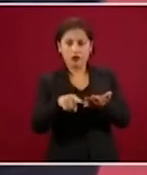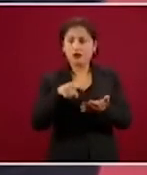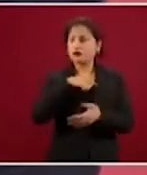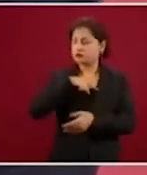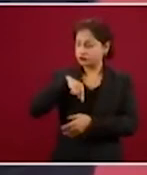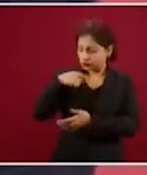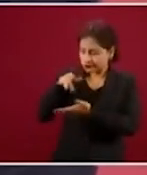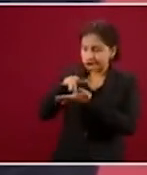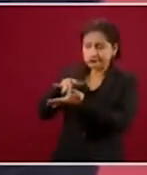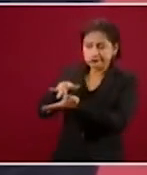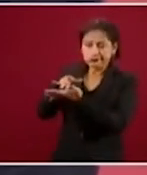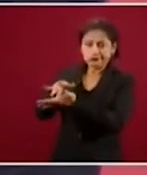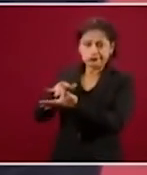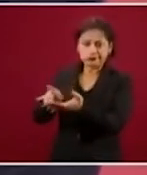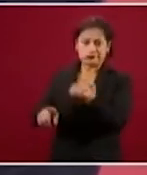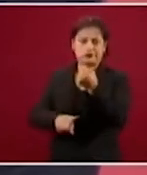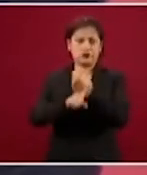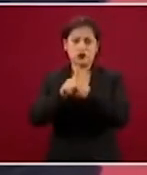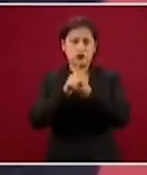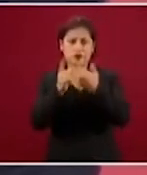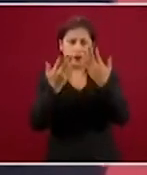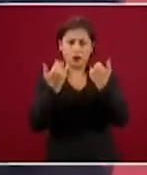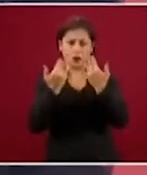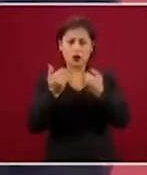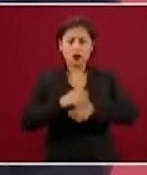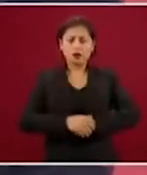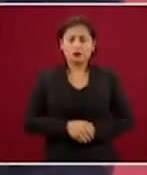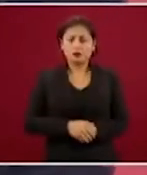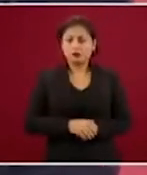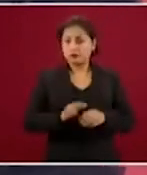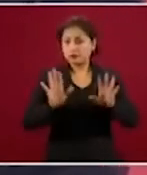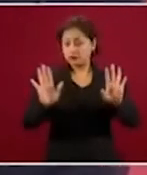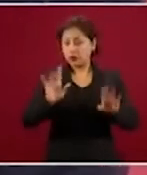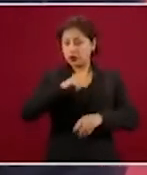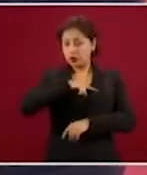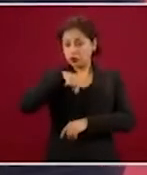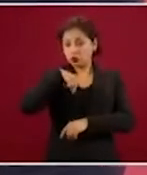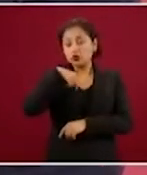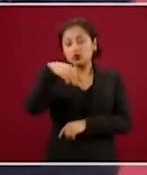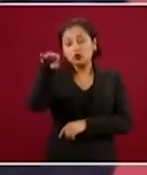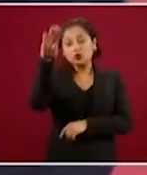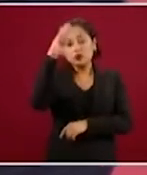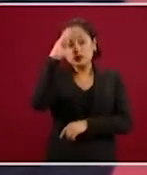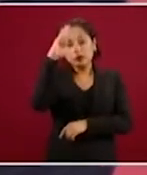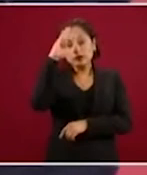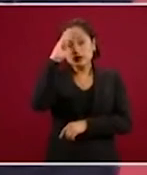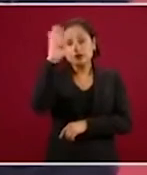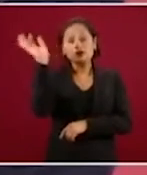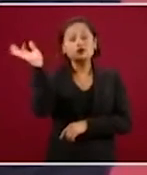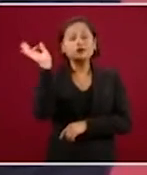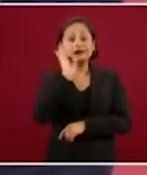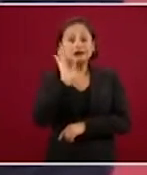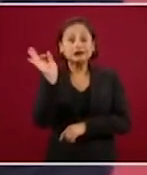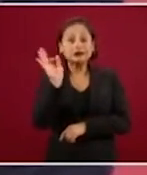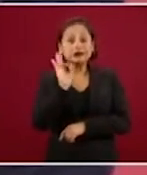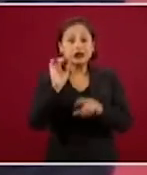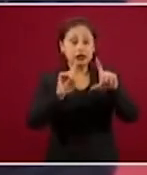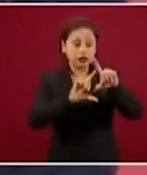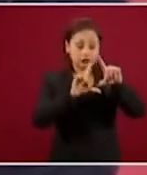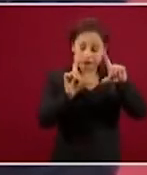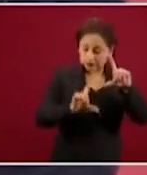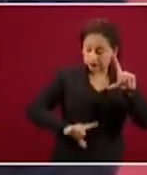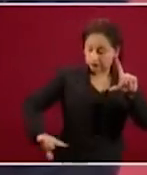No hay problema en nada. Nosotros consideramos que si se da la unidad